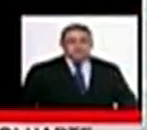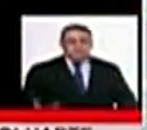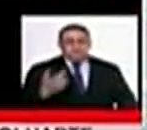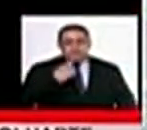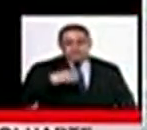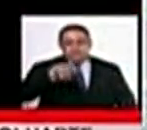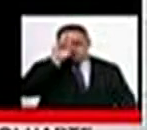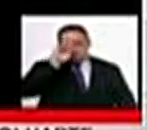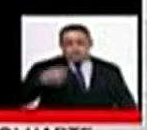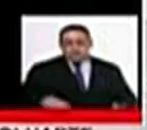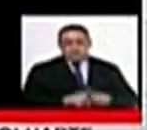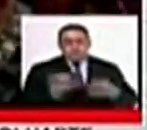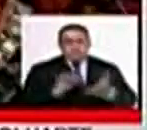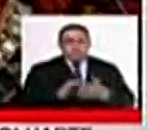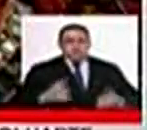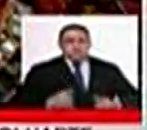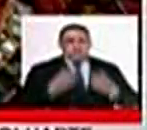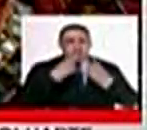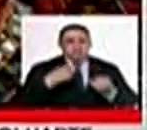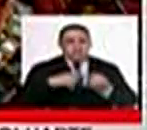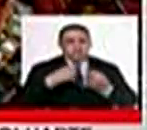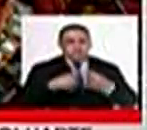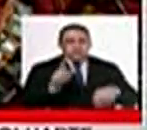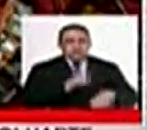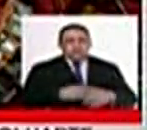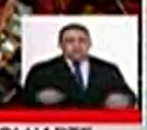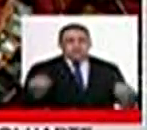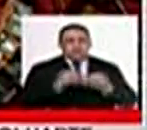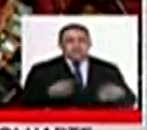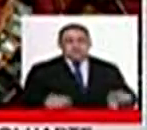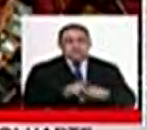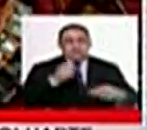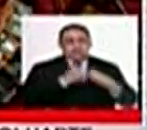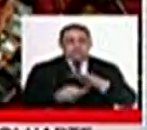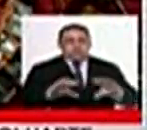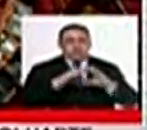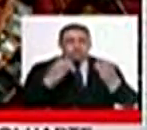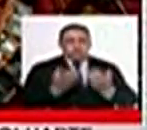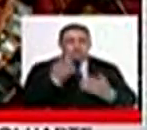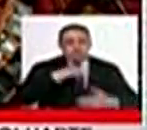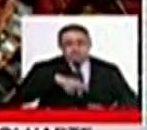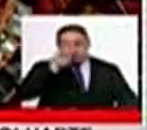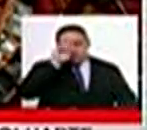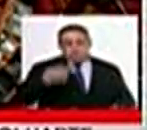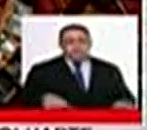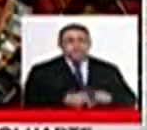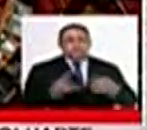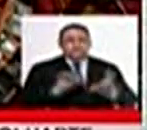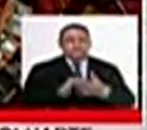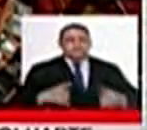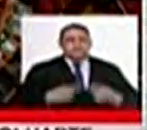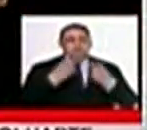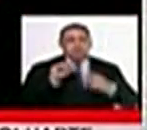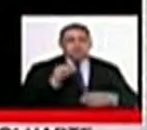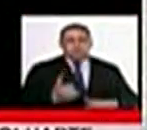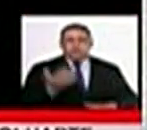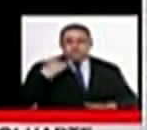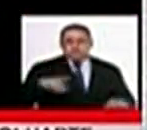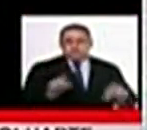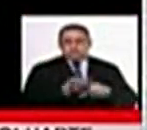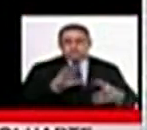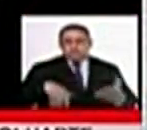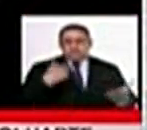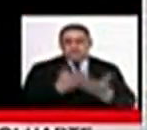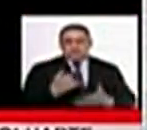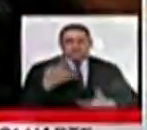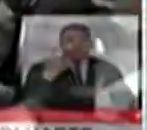no solamente implica un impacto económico por la cantidad de recursos que moviliza, sino que tiene un impacto en los